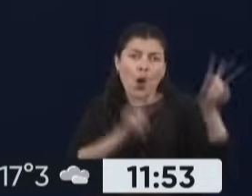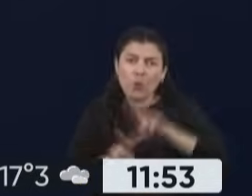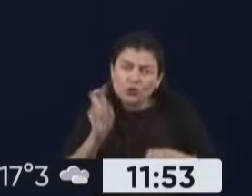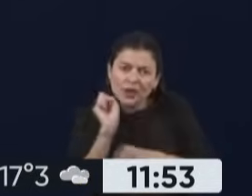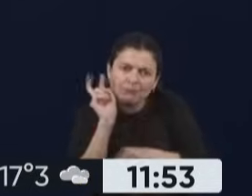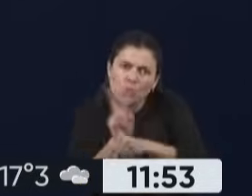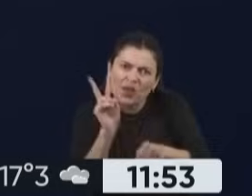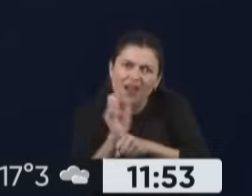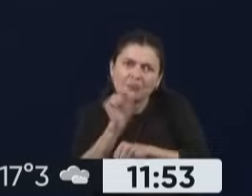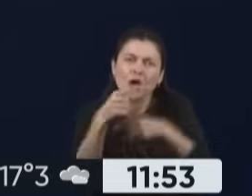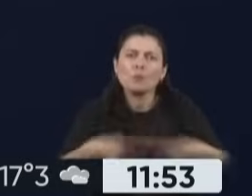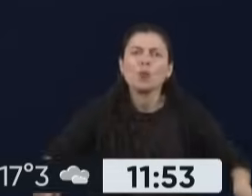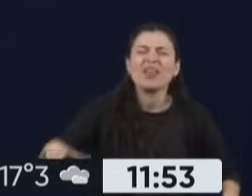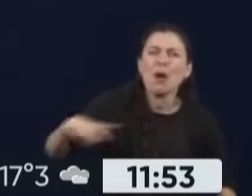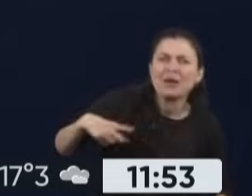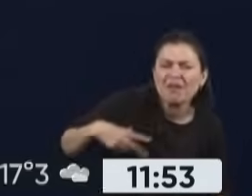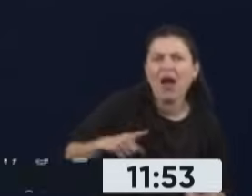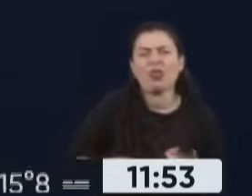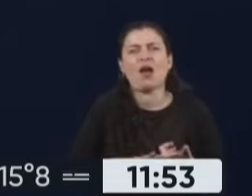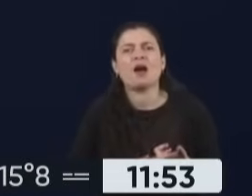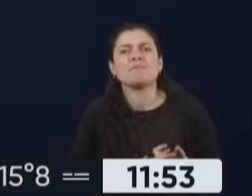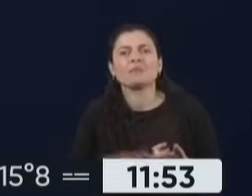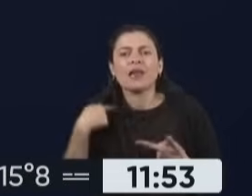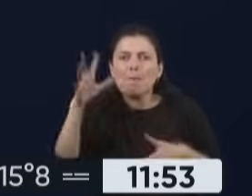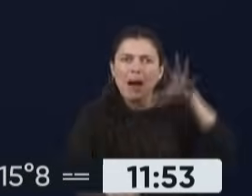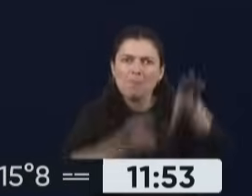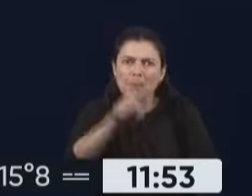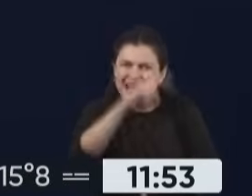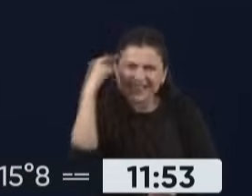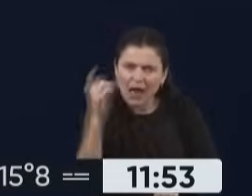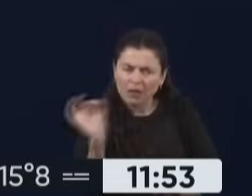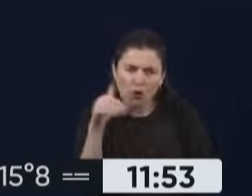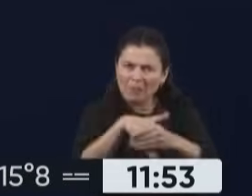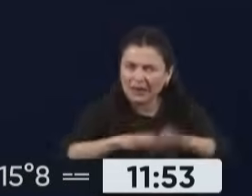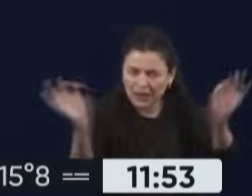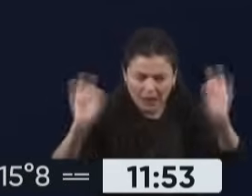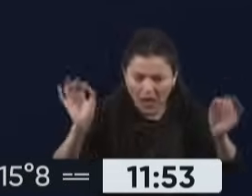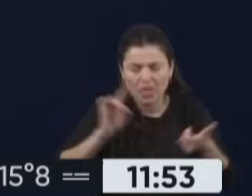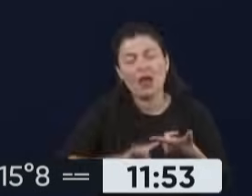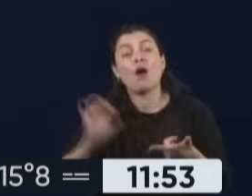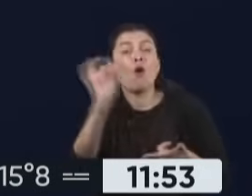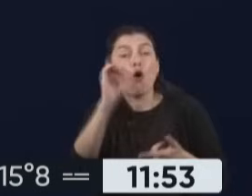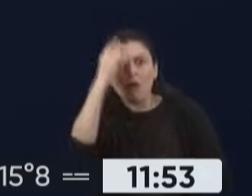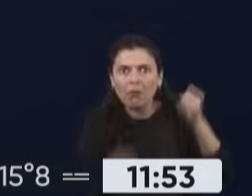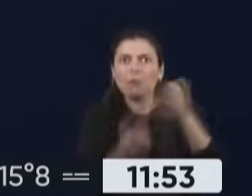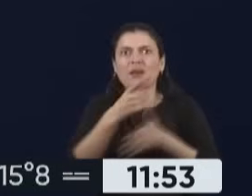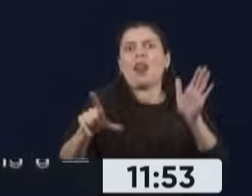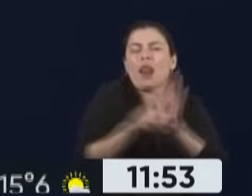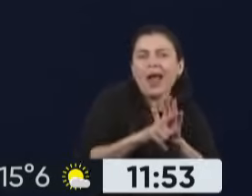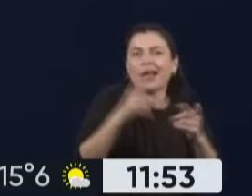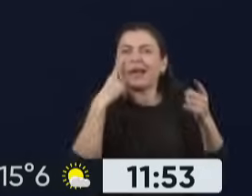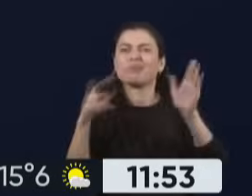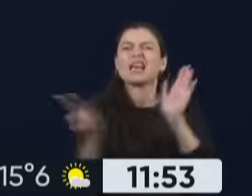privada, sin confiscaciones, sin medidas como la que se